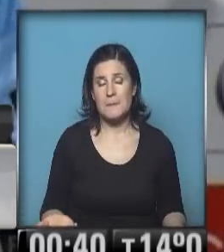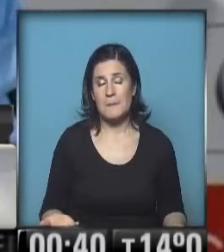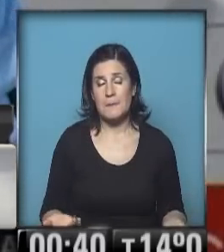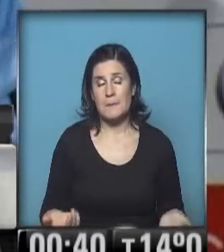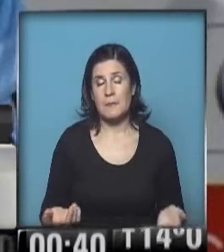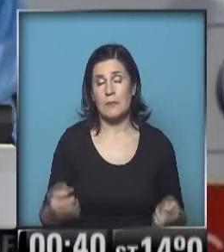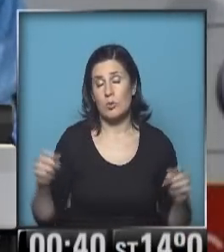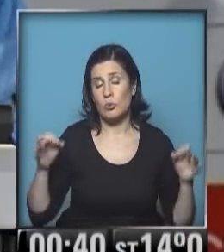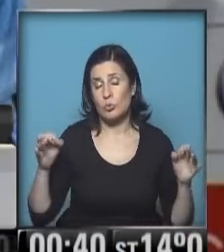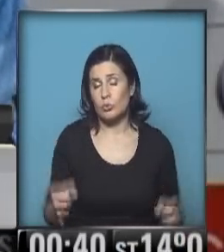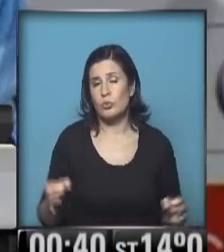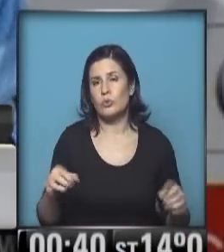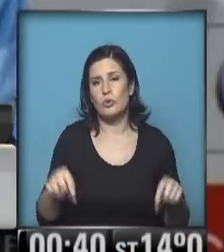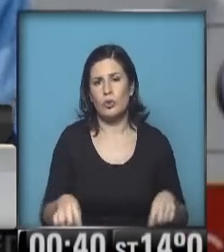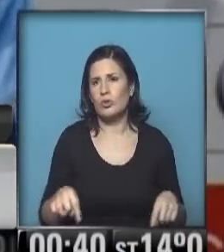circunstancialmente